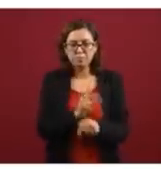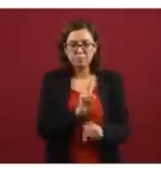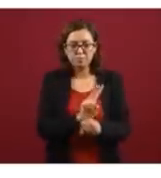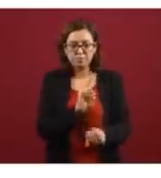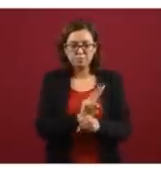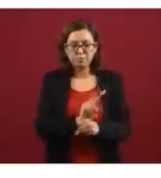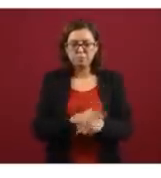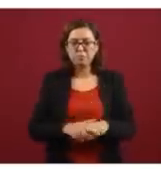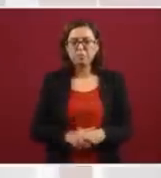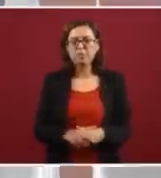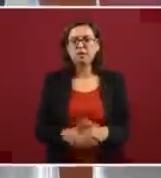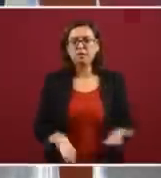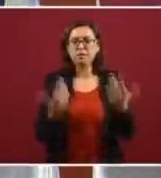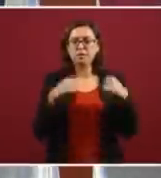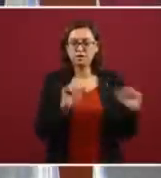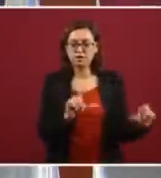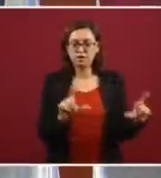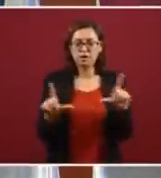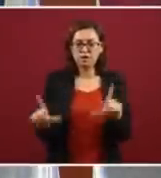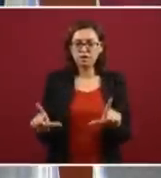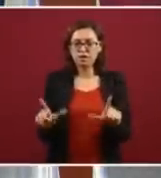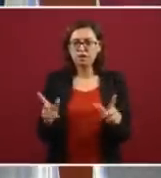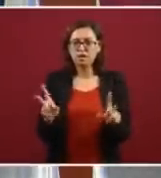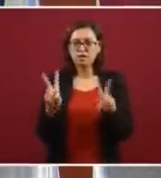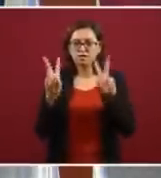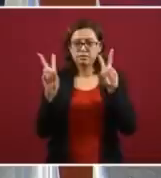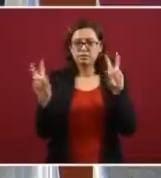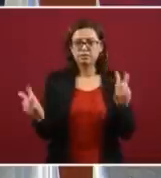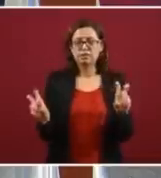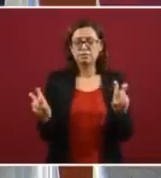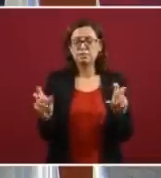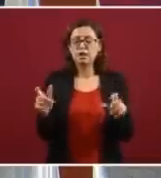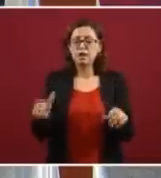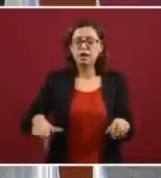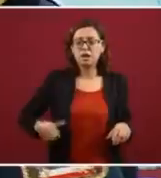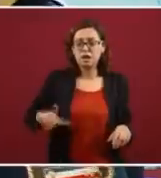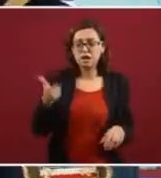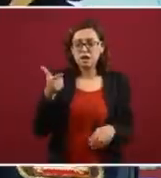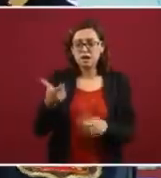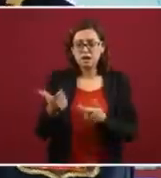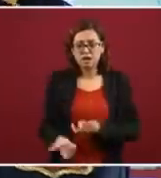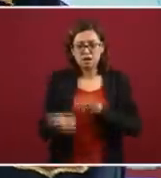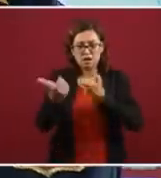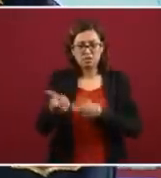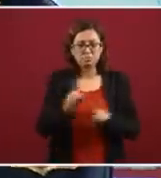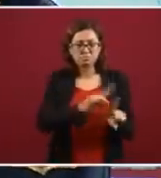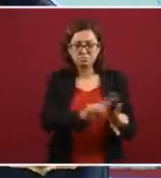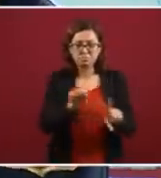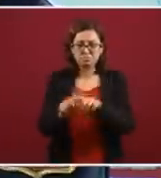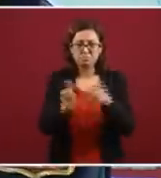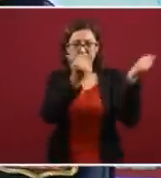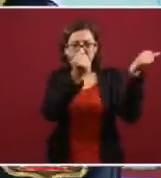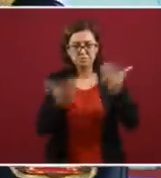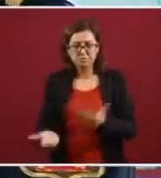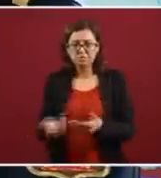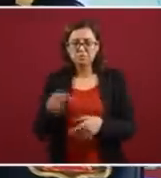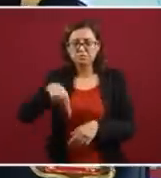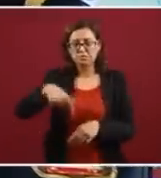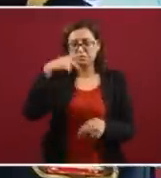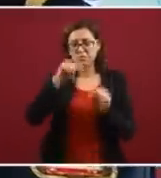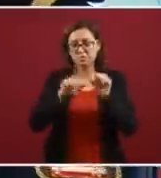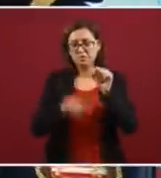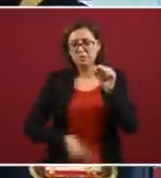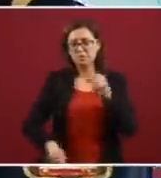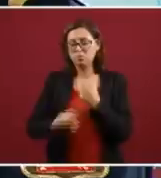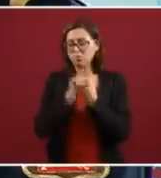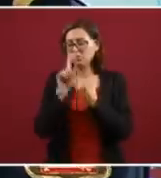En la siguiente lámina explicamos la cuestión del tráfico ilegal de armas hacia México, que es uno de los principales problemas que tenemos,